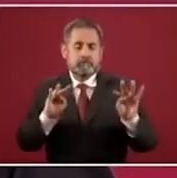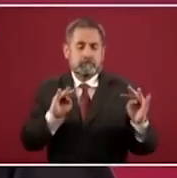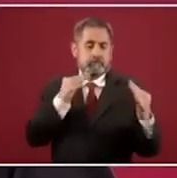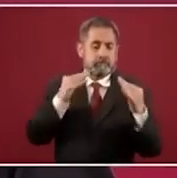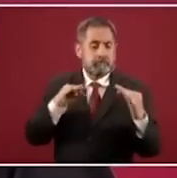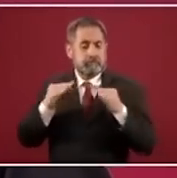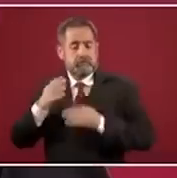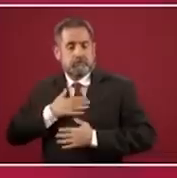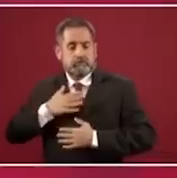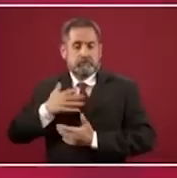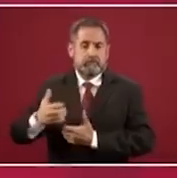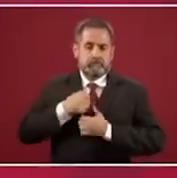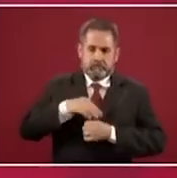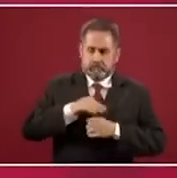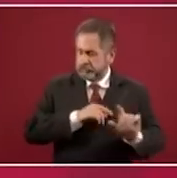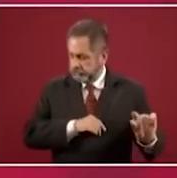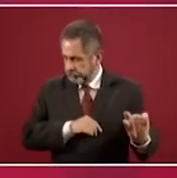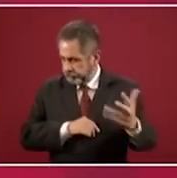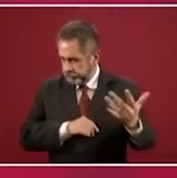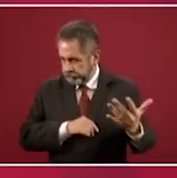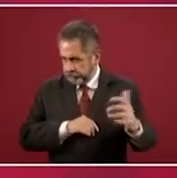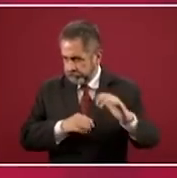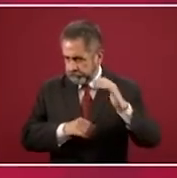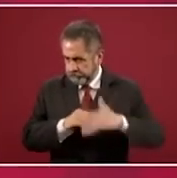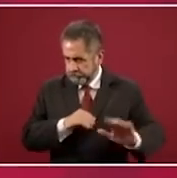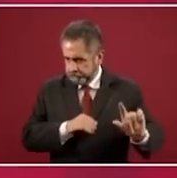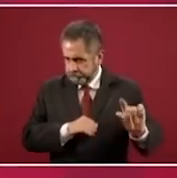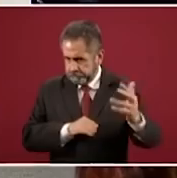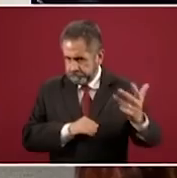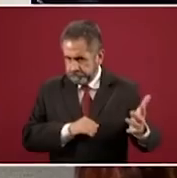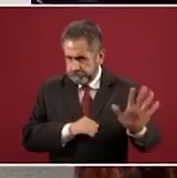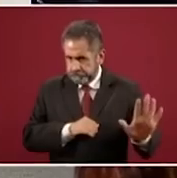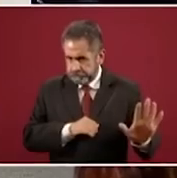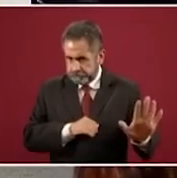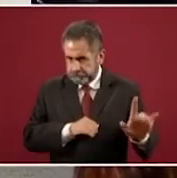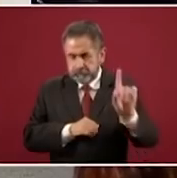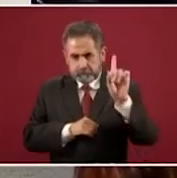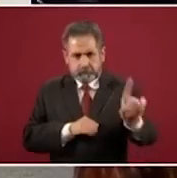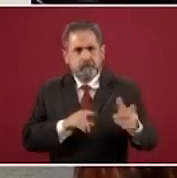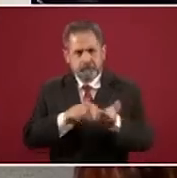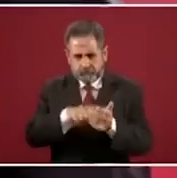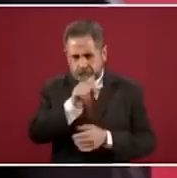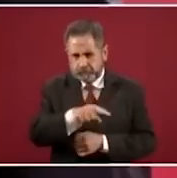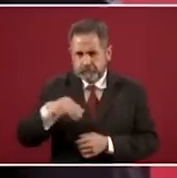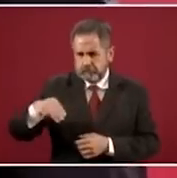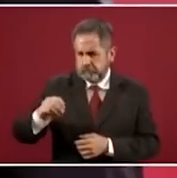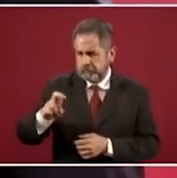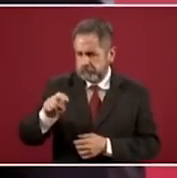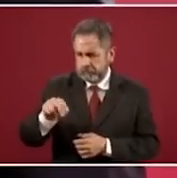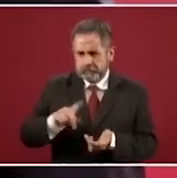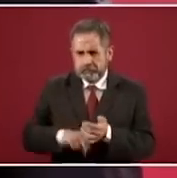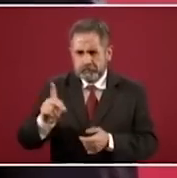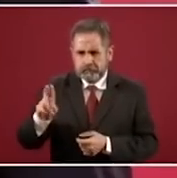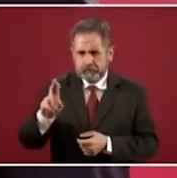¿Sí? No, permíteme, déjeme terminar. Sí, hay de Morena, hay del